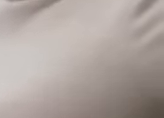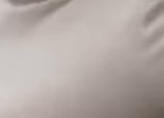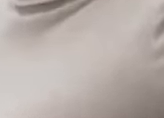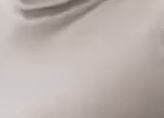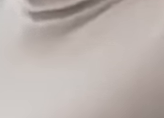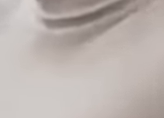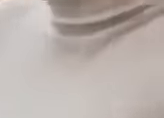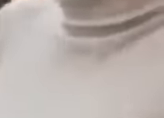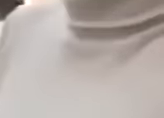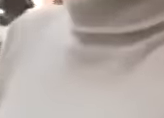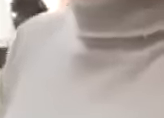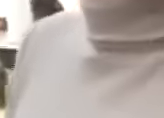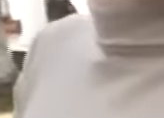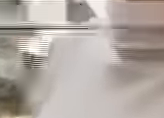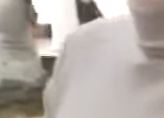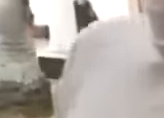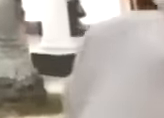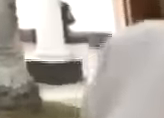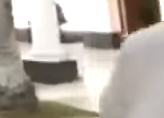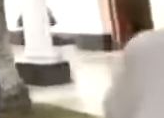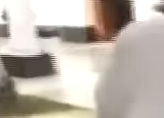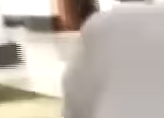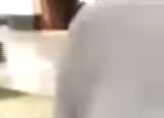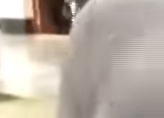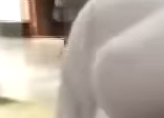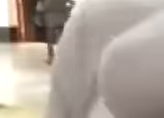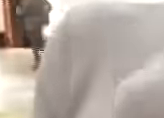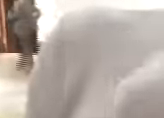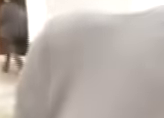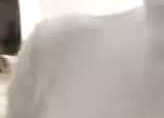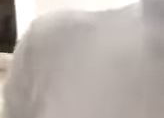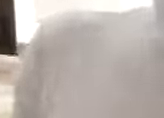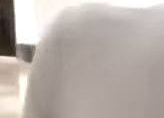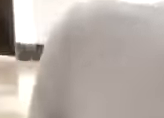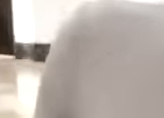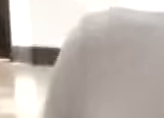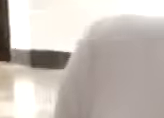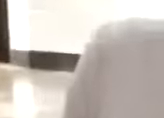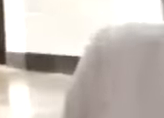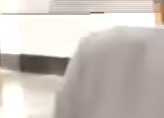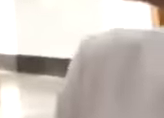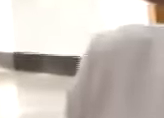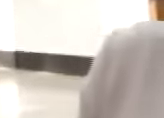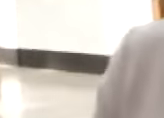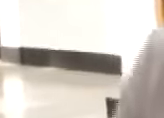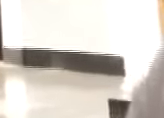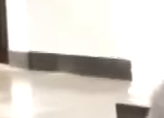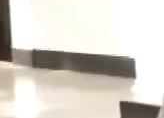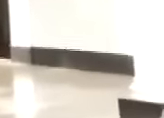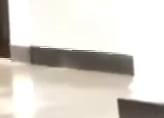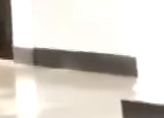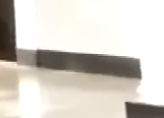van a permitir crecer en lo que tiene que ver con la